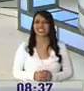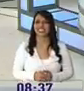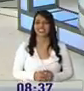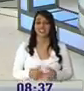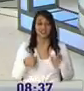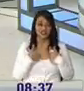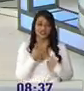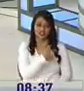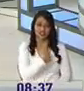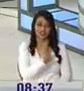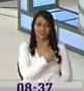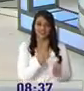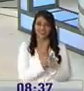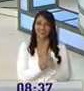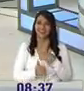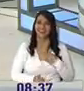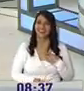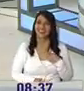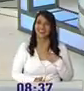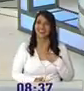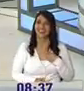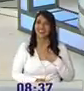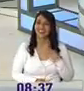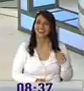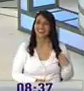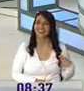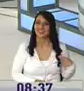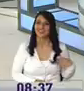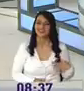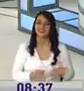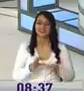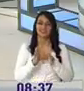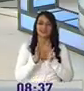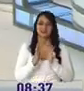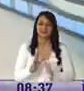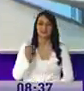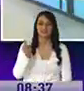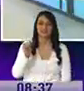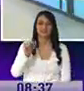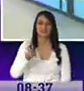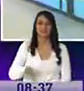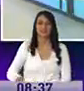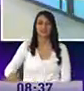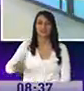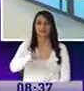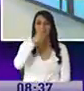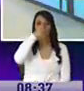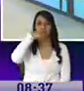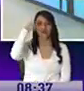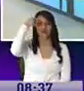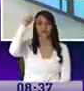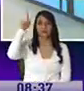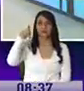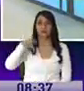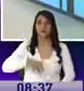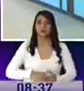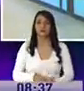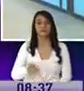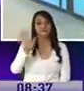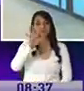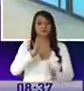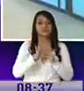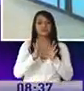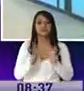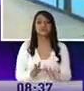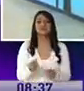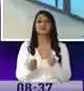aquí al lado tuyo por favor la Sofi nos vamos a hacer contacto con la Sofi ya está en el sector de carapungo Mira tú Hola mi querida Sofi Qué